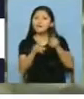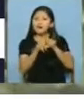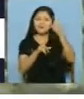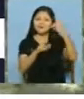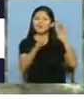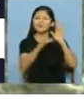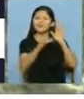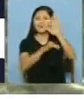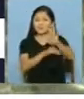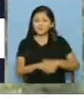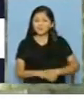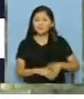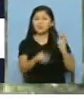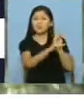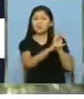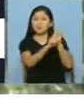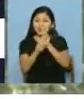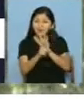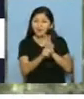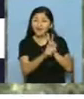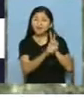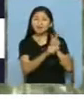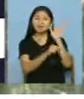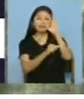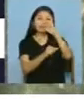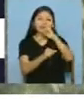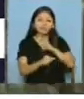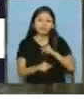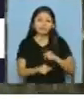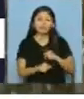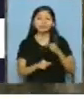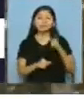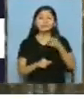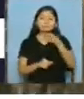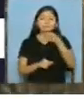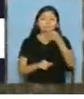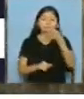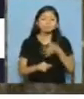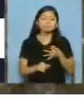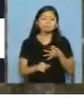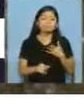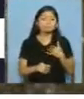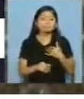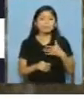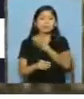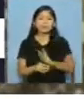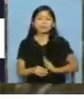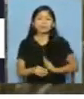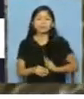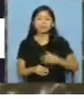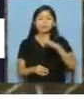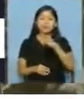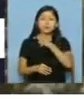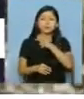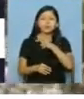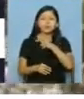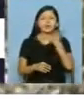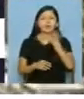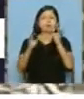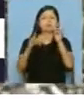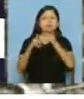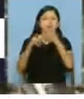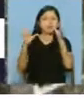tiene políticas que son concretas, que son reales, que se vienen trabajando ya hace mucho tiempo, que se están